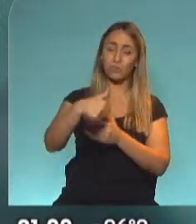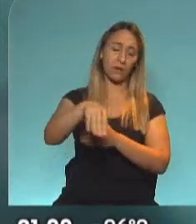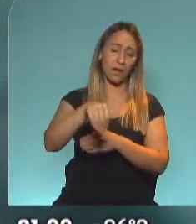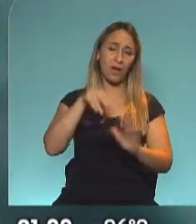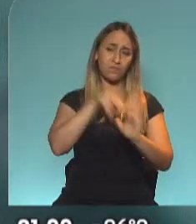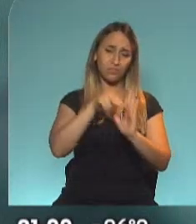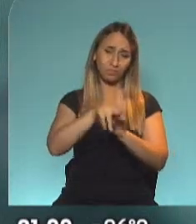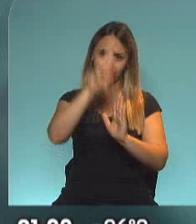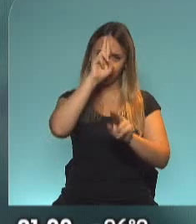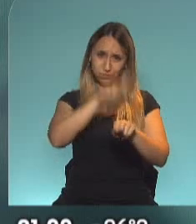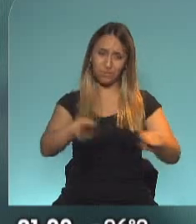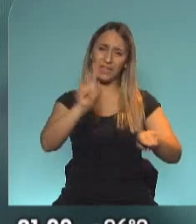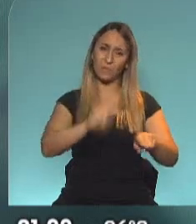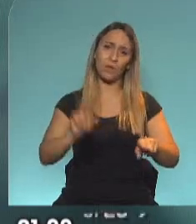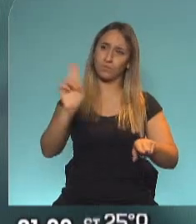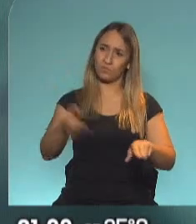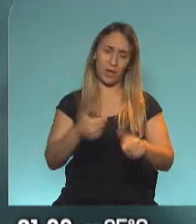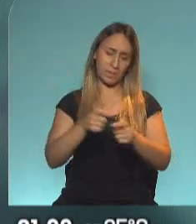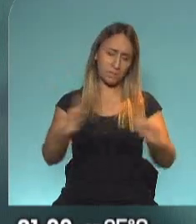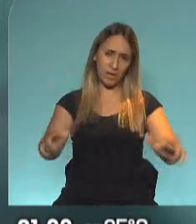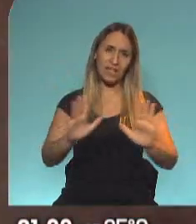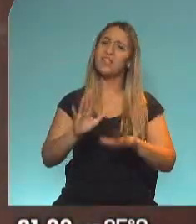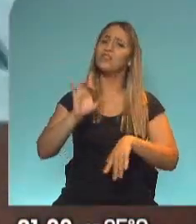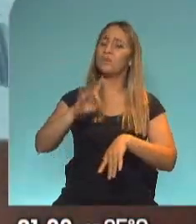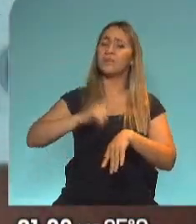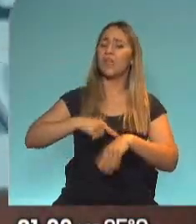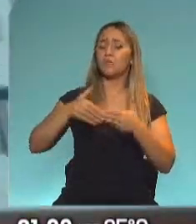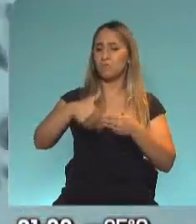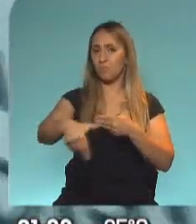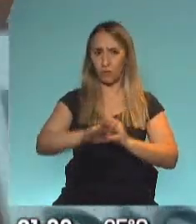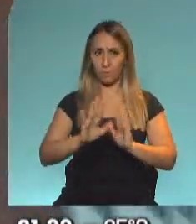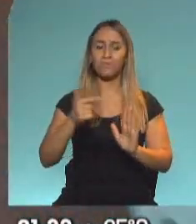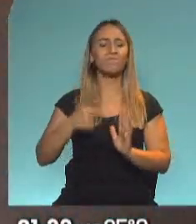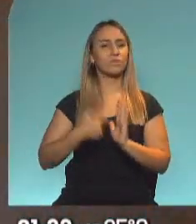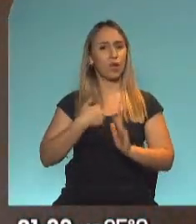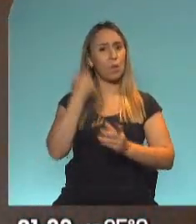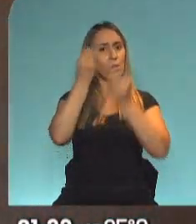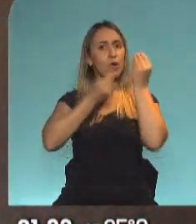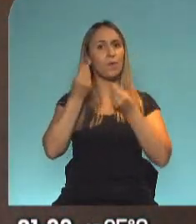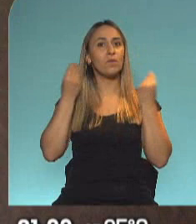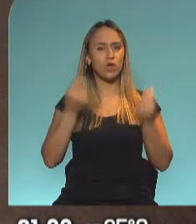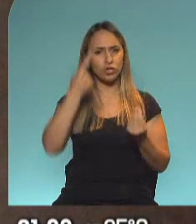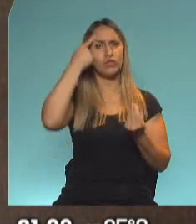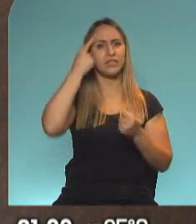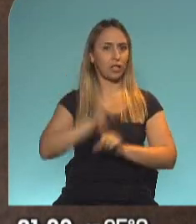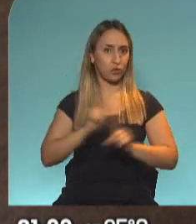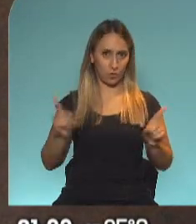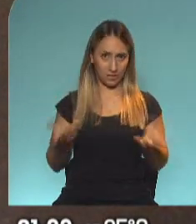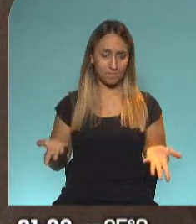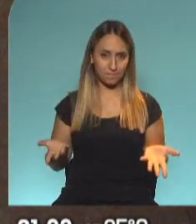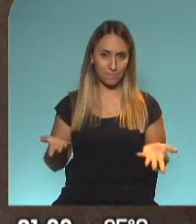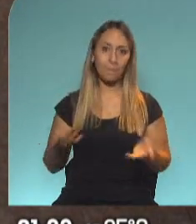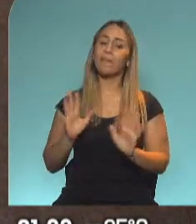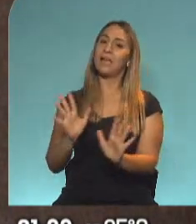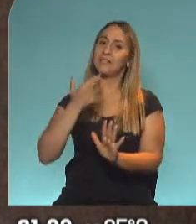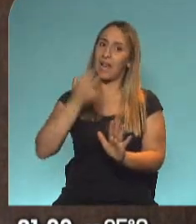seguramente vamos a tener más fallecidos. Es cuestión de tiempo. Lo que me preocupa es que no se toma conciencia. Esa es la realidad. No se